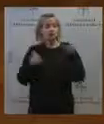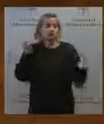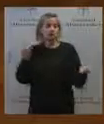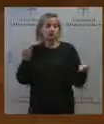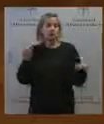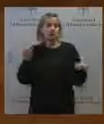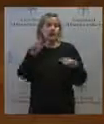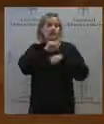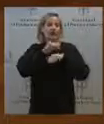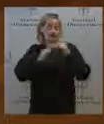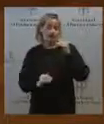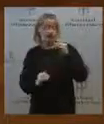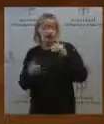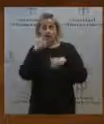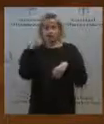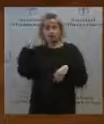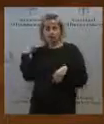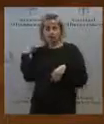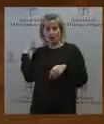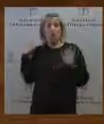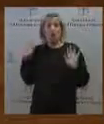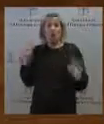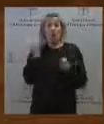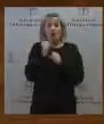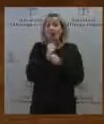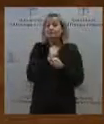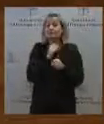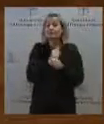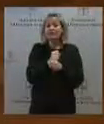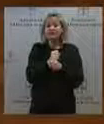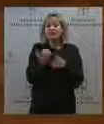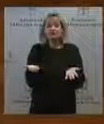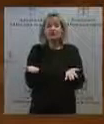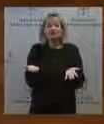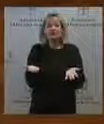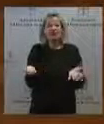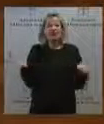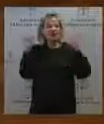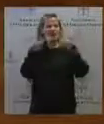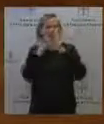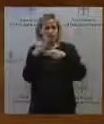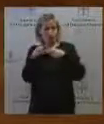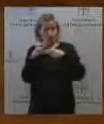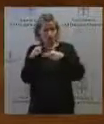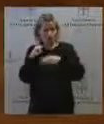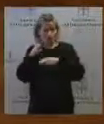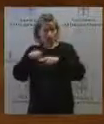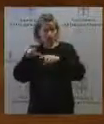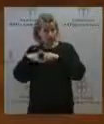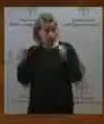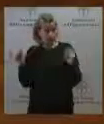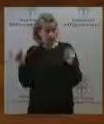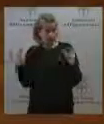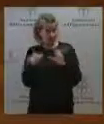alguna desde nuestro punto de vista con las políticas de empleo del Principado de Asturias, en la que nos hemos gastado 136 millones